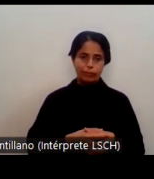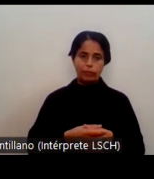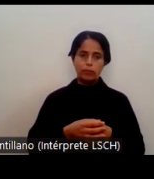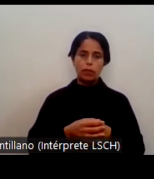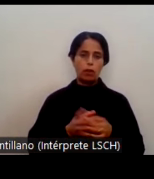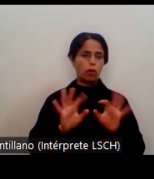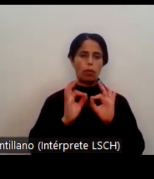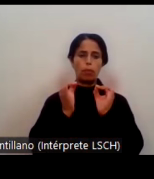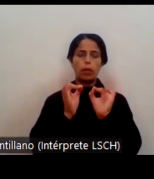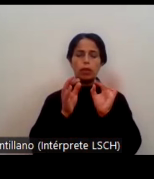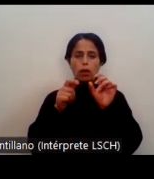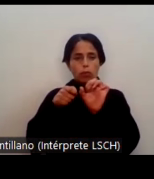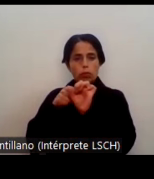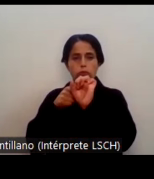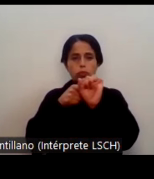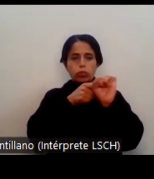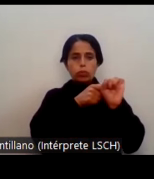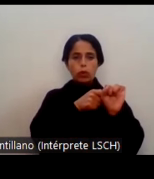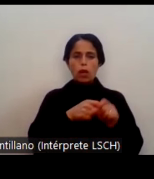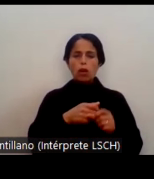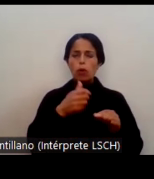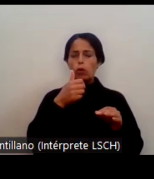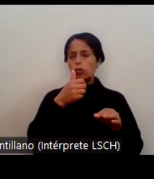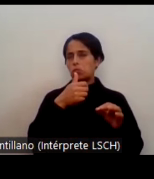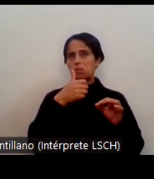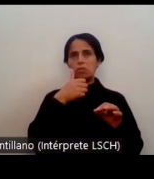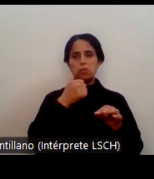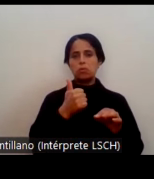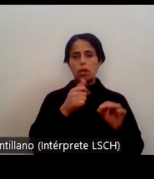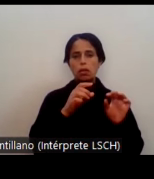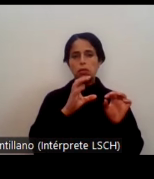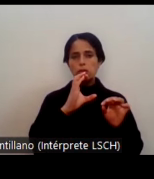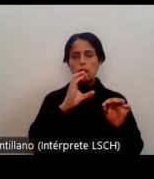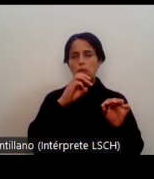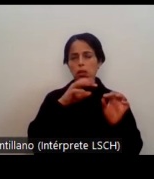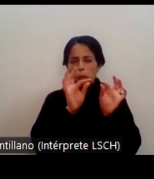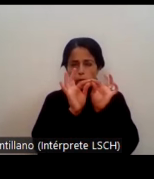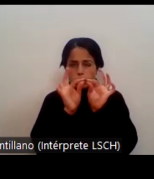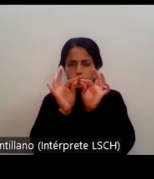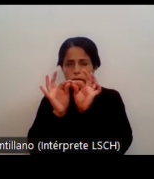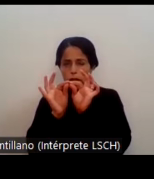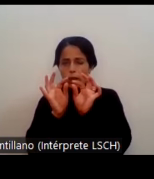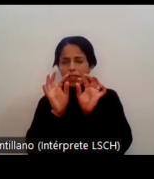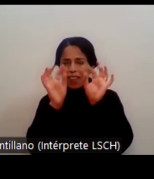Toda la parte tallada no son más de 6 centímetros, así que imagínense el nivel de detalle.